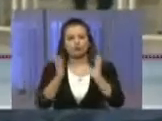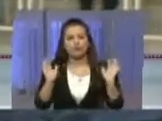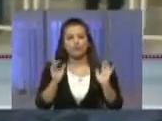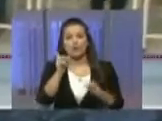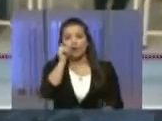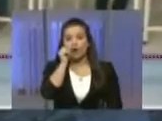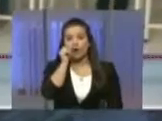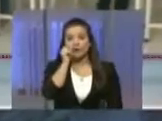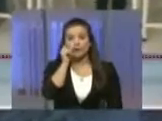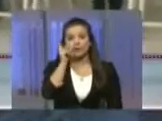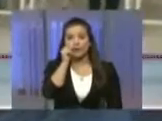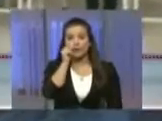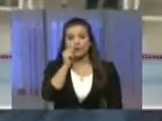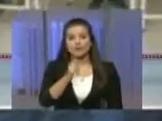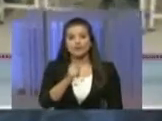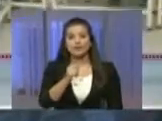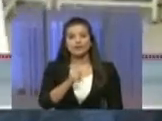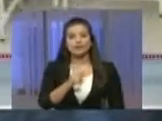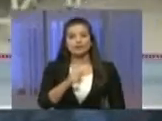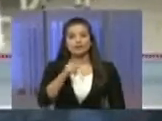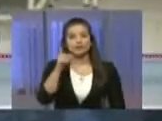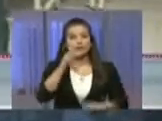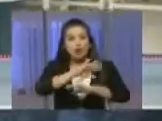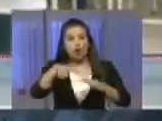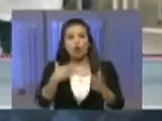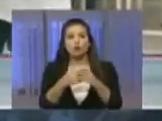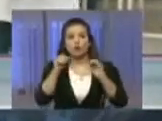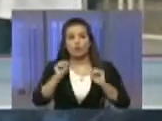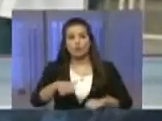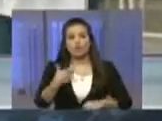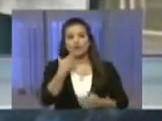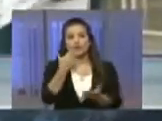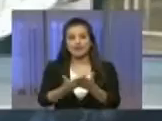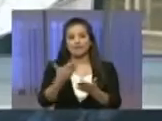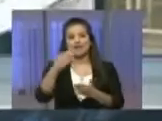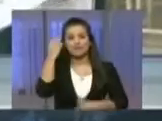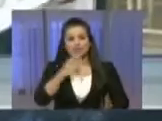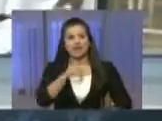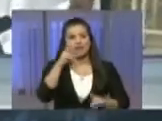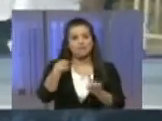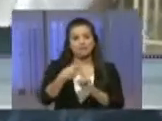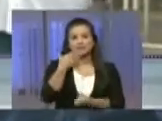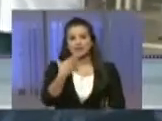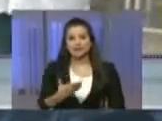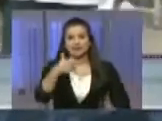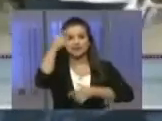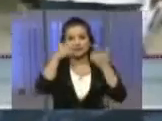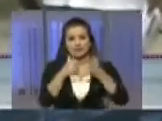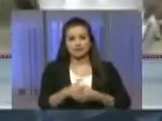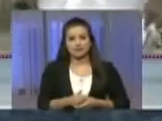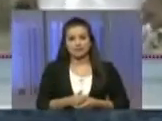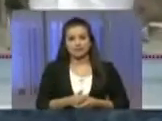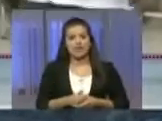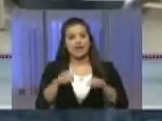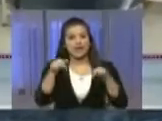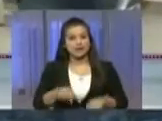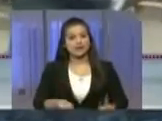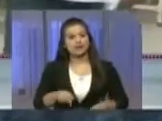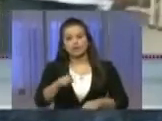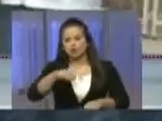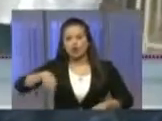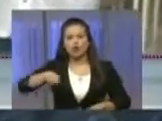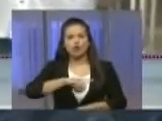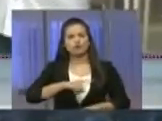Ruz todo esto es posible gracias a Fidel y a Chávez que unieron su visión humanista bolivariana